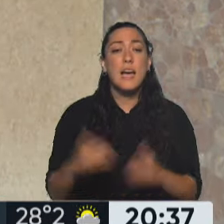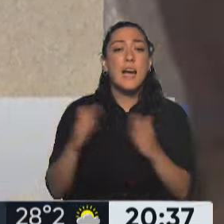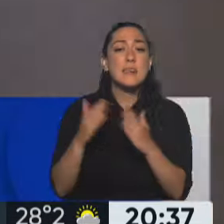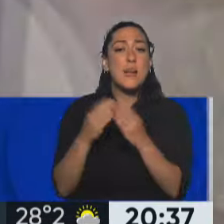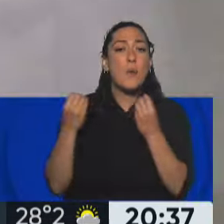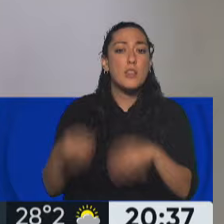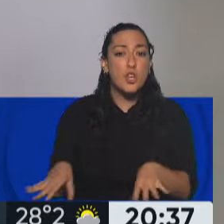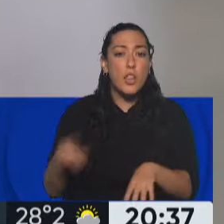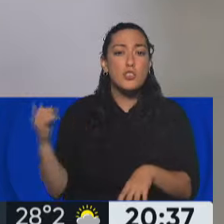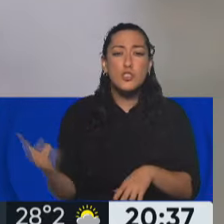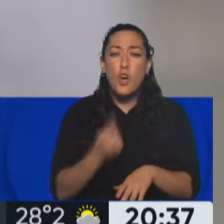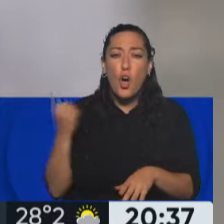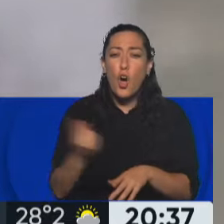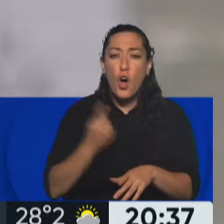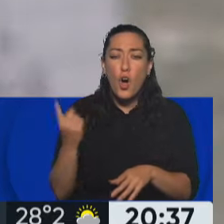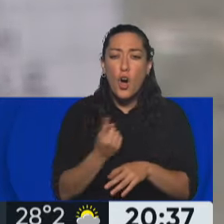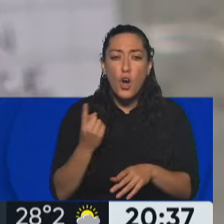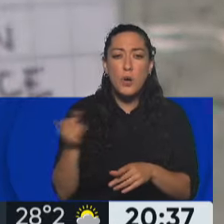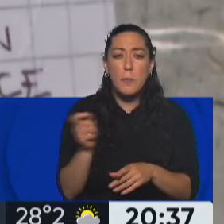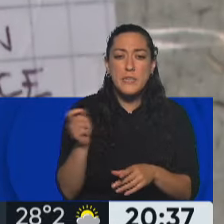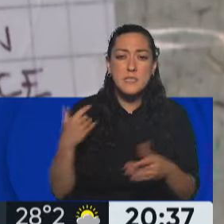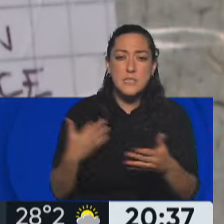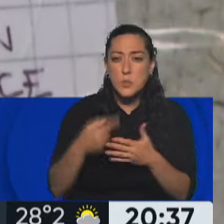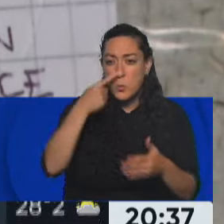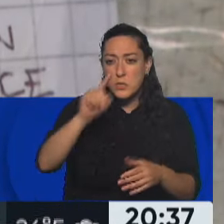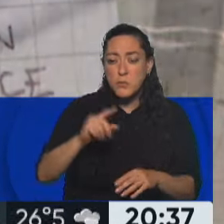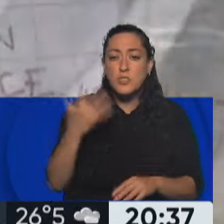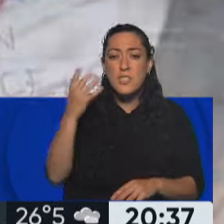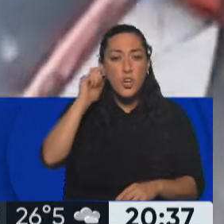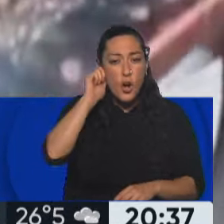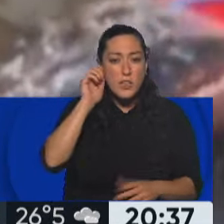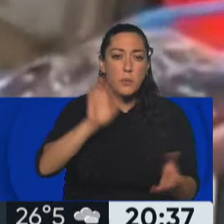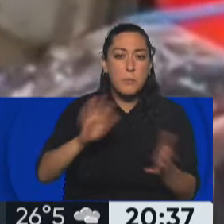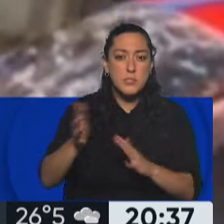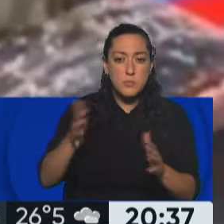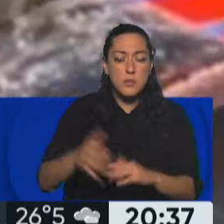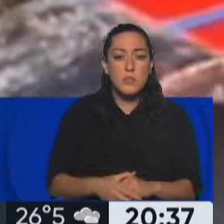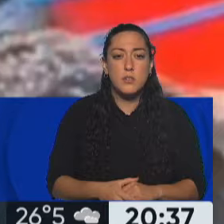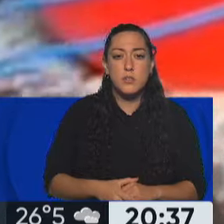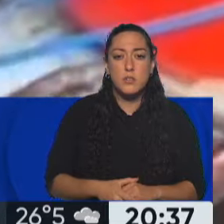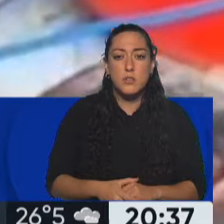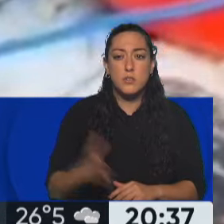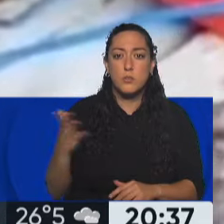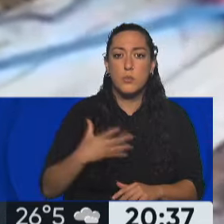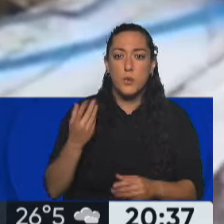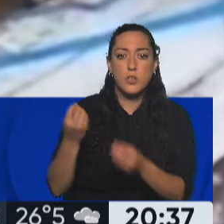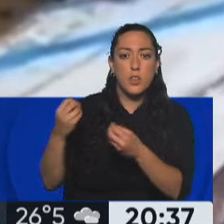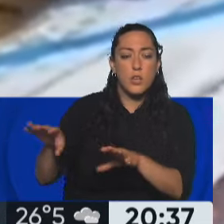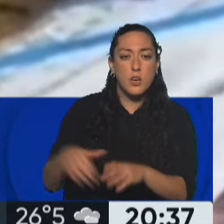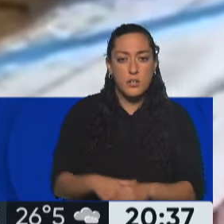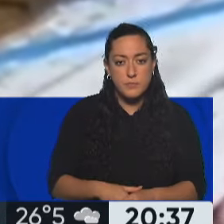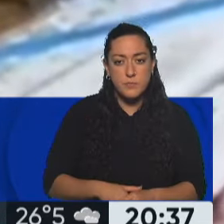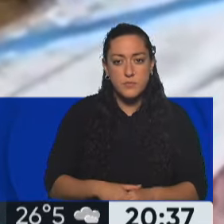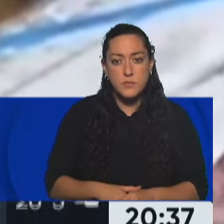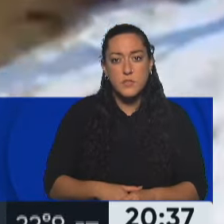Draco solo los últimos meses. Un perro de 5 años aproximadamente, sin su dueño, olvidado,